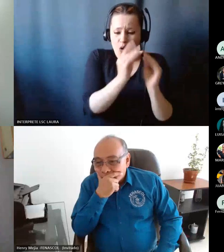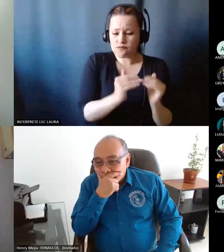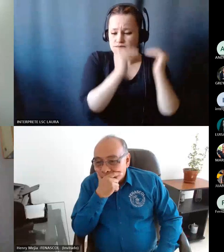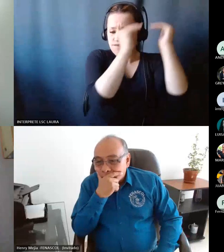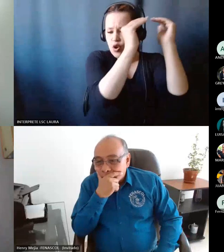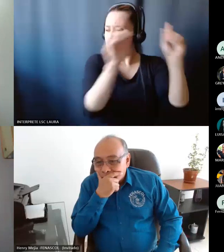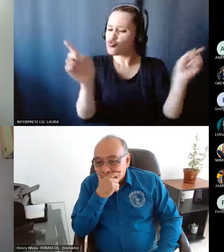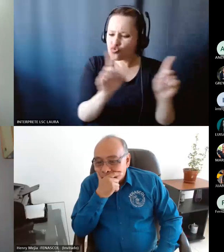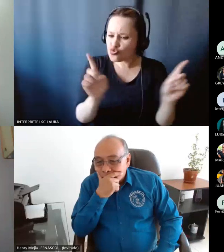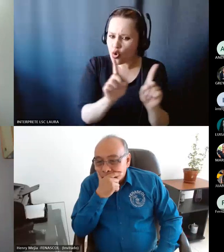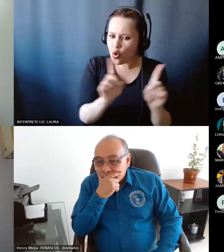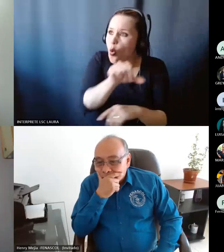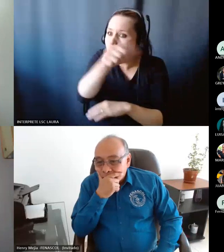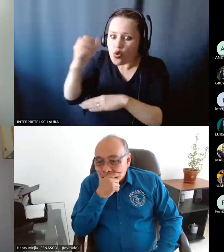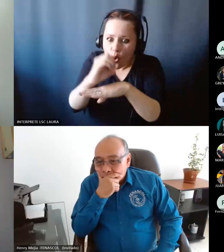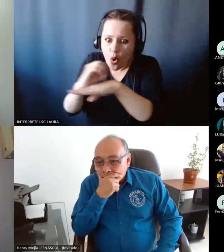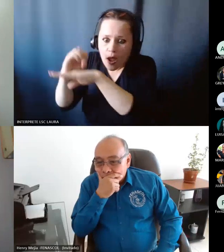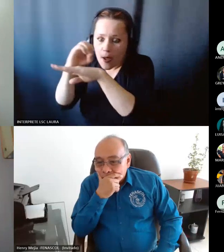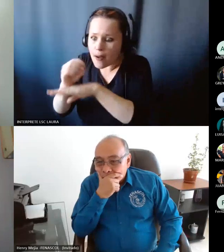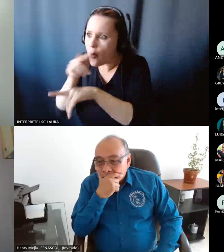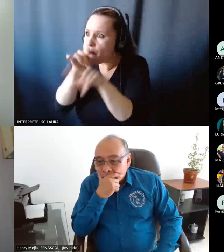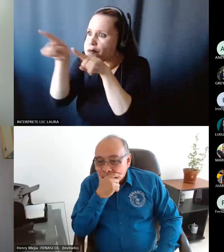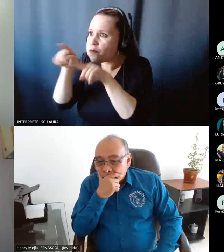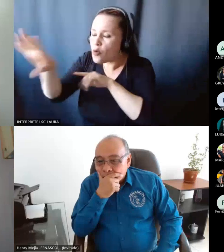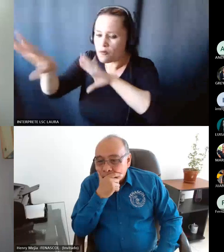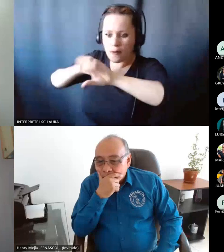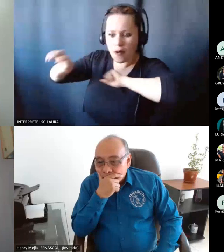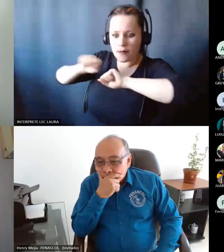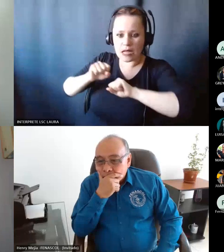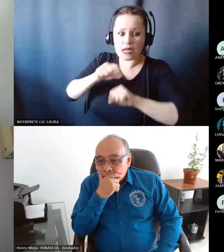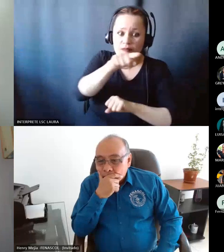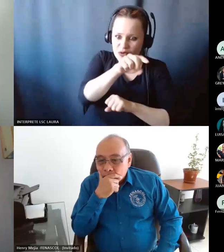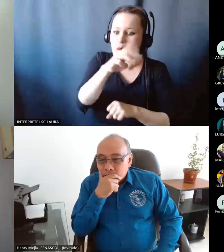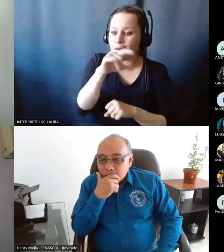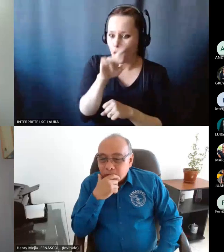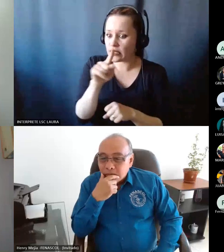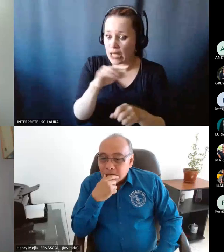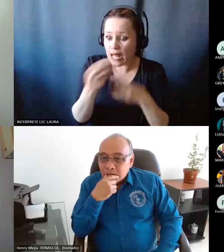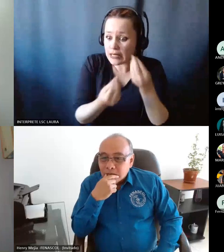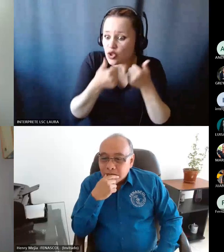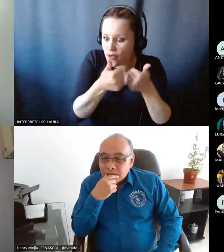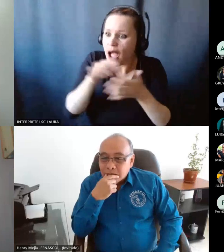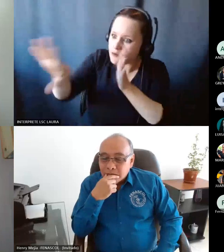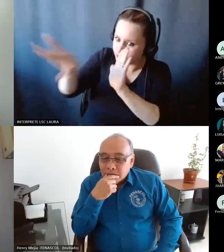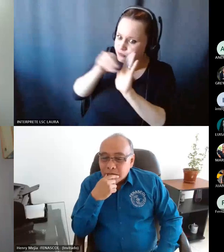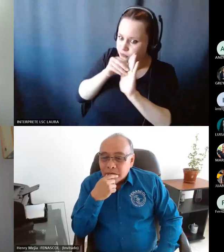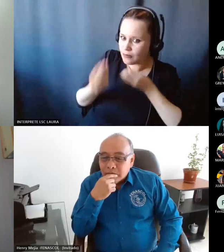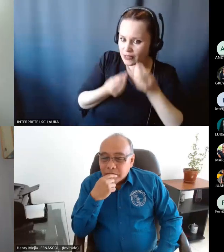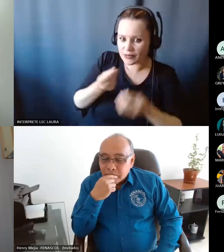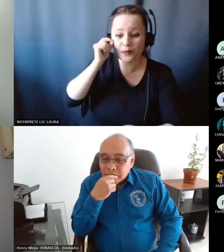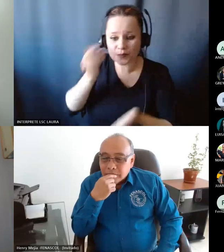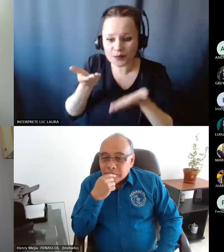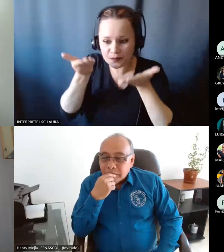los mejores aprendamos de las organizaciones que están haciendo la tarea como telefónica en